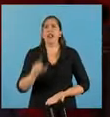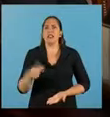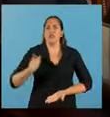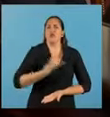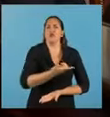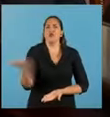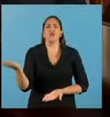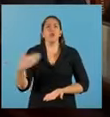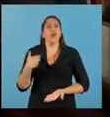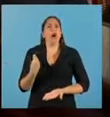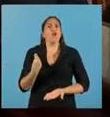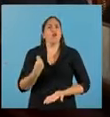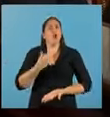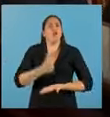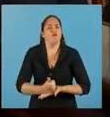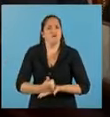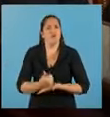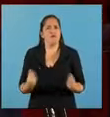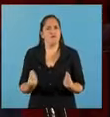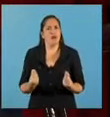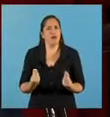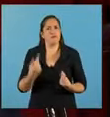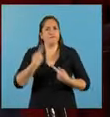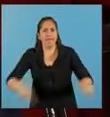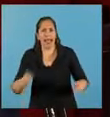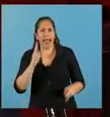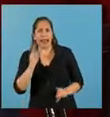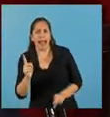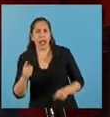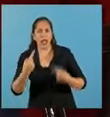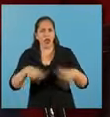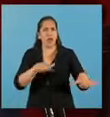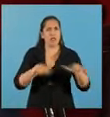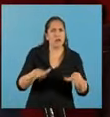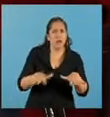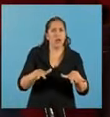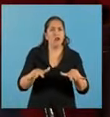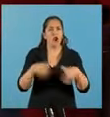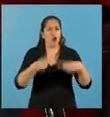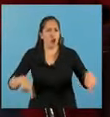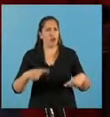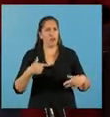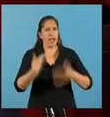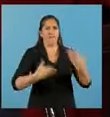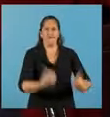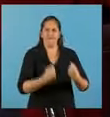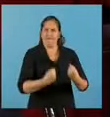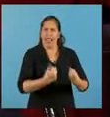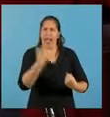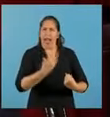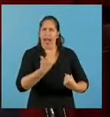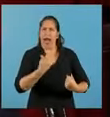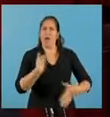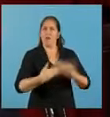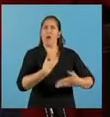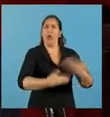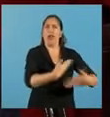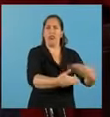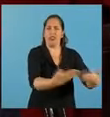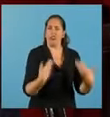sociedad? ¿Cuáles son los riesgos que nos acechan y cuáles las fortalezas a las que podemos recurrir para poder